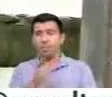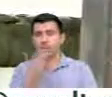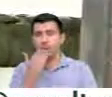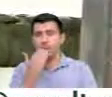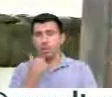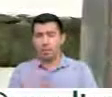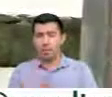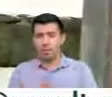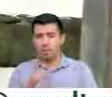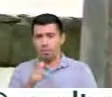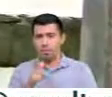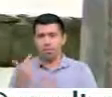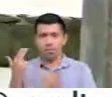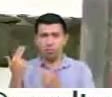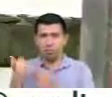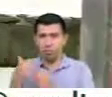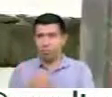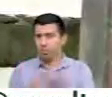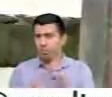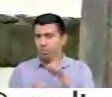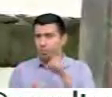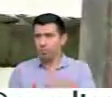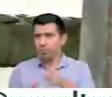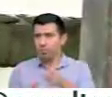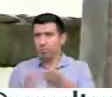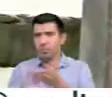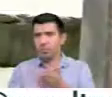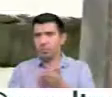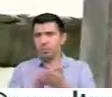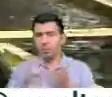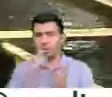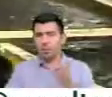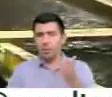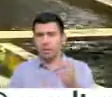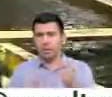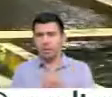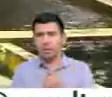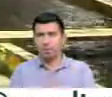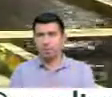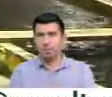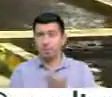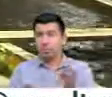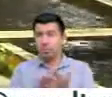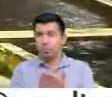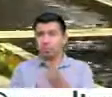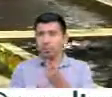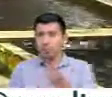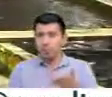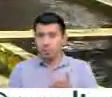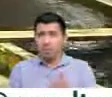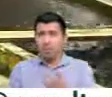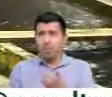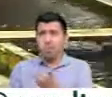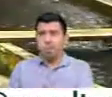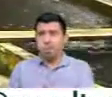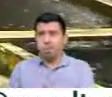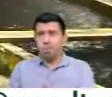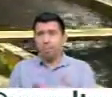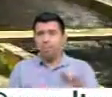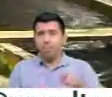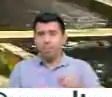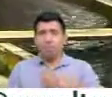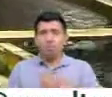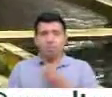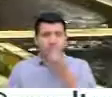deben asumir los retos que tiene la reforma tributaria. Igual la demanda de trucha está, entonces debemos satisfacer